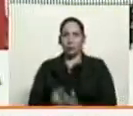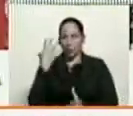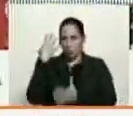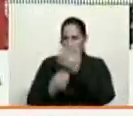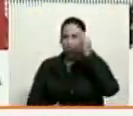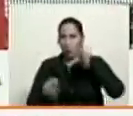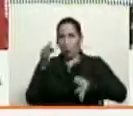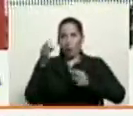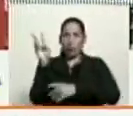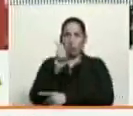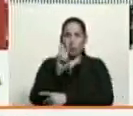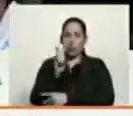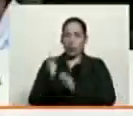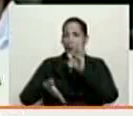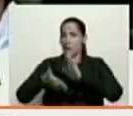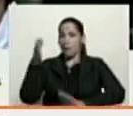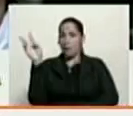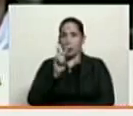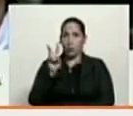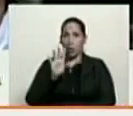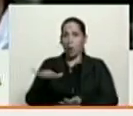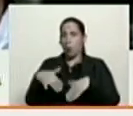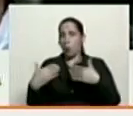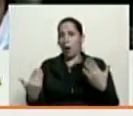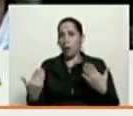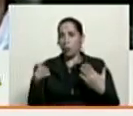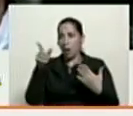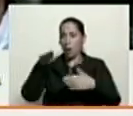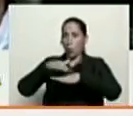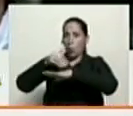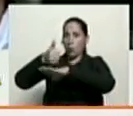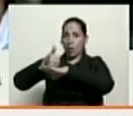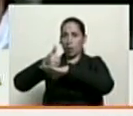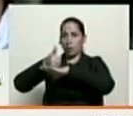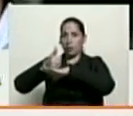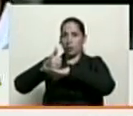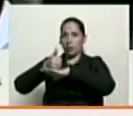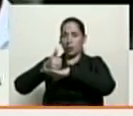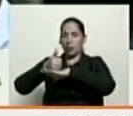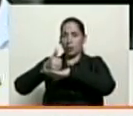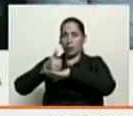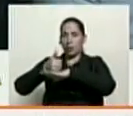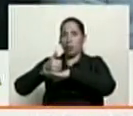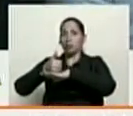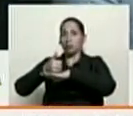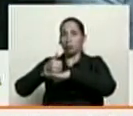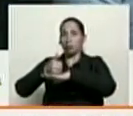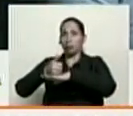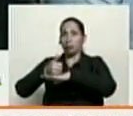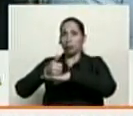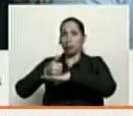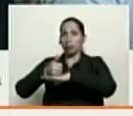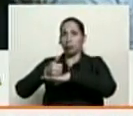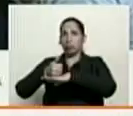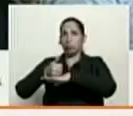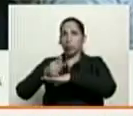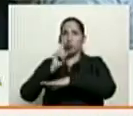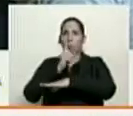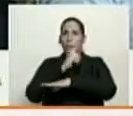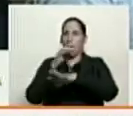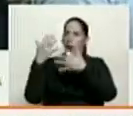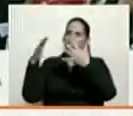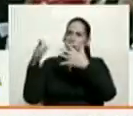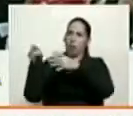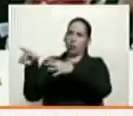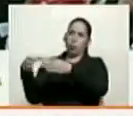prófugo de la justicia de Venezuela, que se fue de Venezuela cuando salió implicado en un intento de magnicidio. Ahí lo nombraron. Aplausos para ellos,